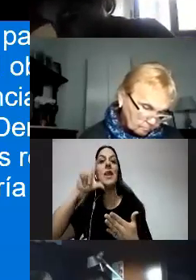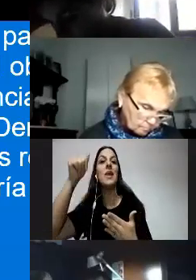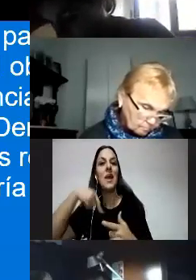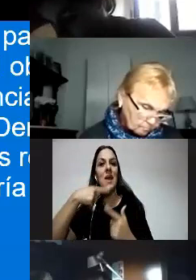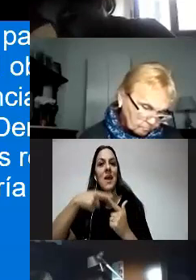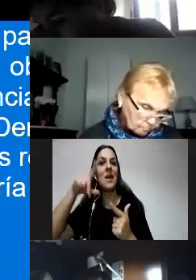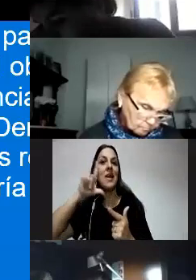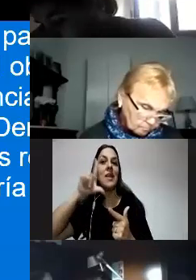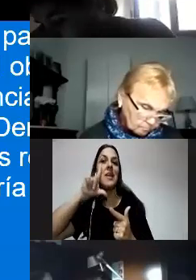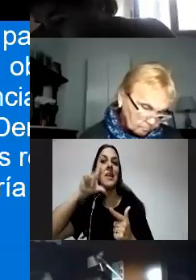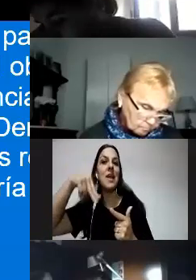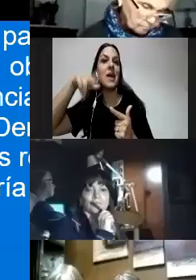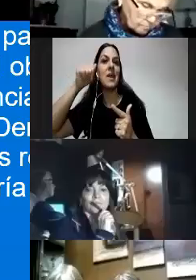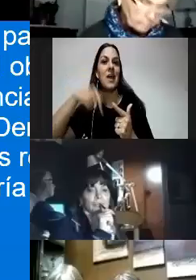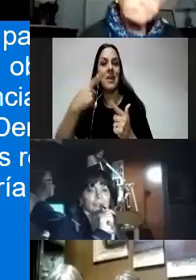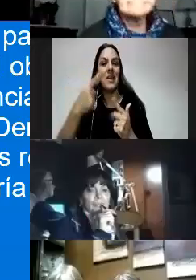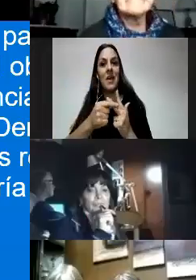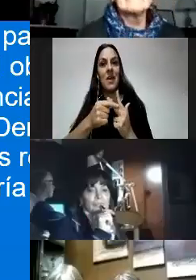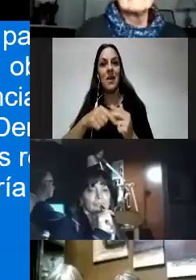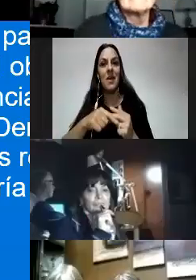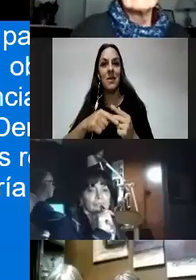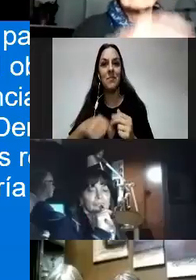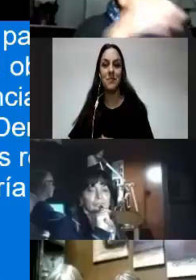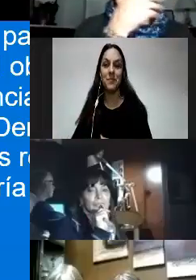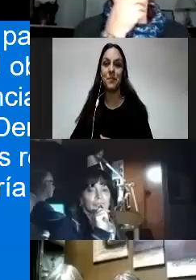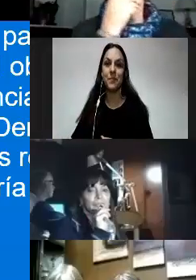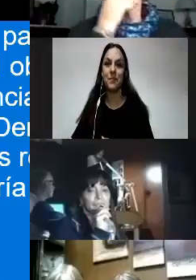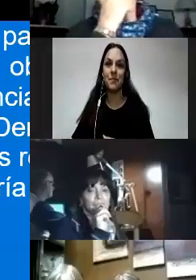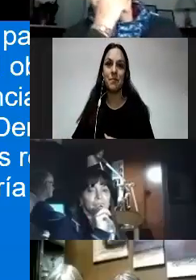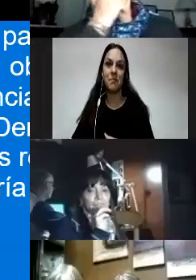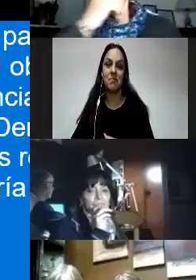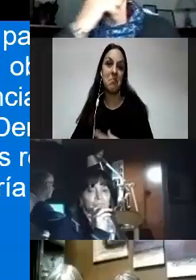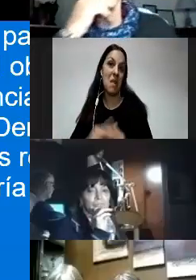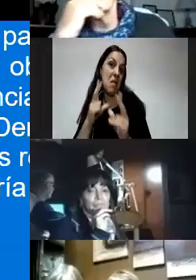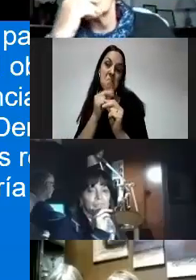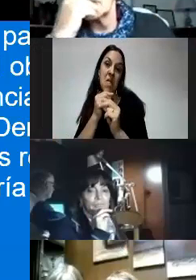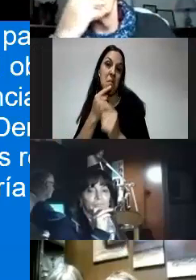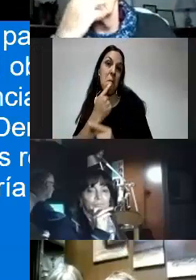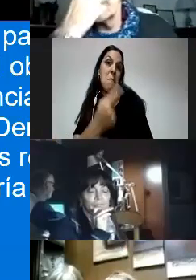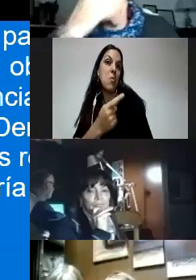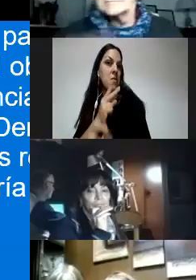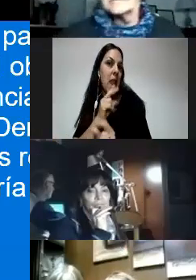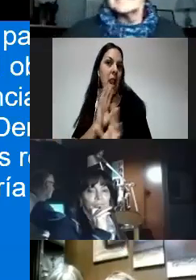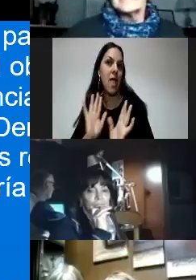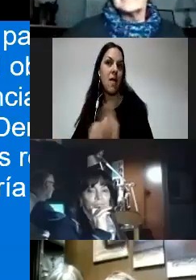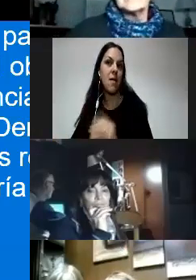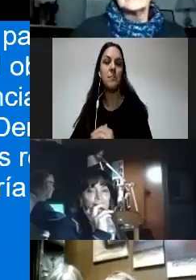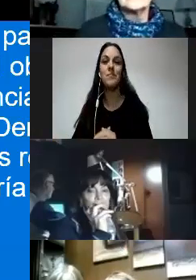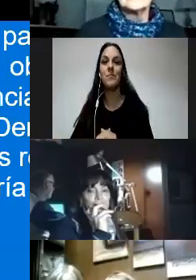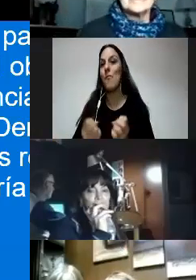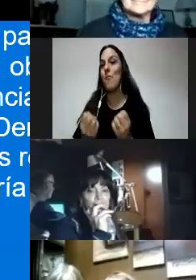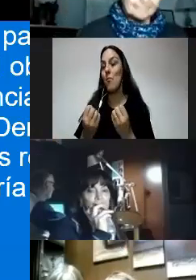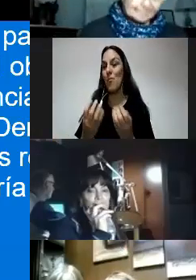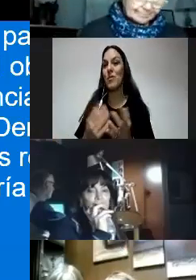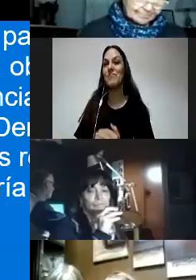Nesosi, y bueno, y creo que no hay más preguntas. Bueno,